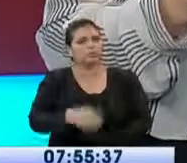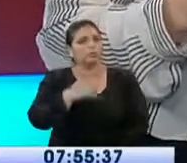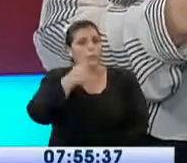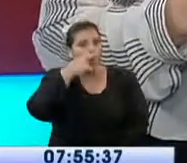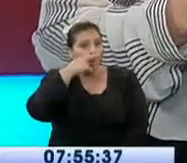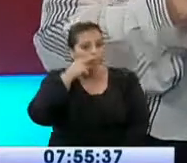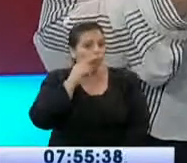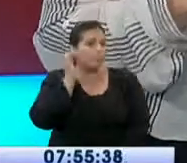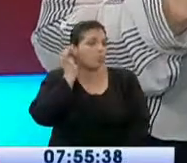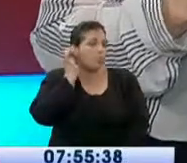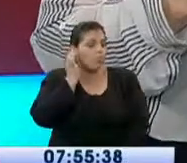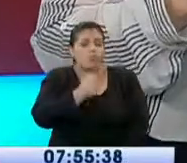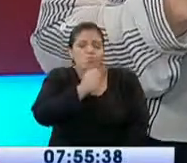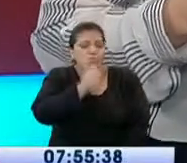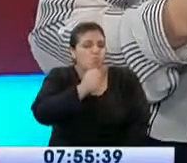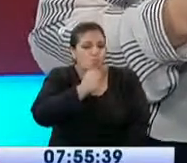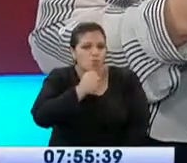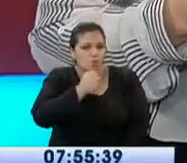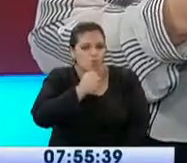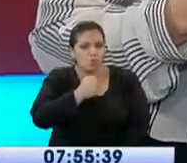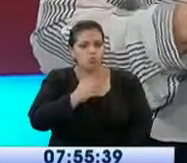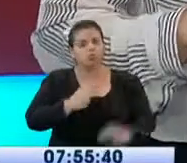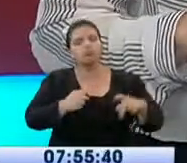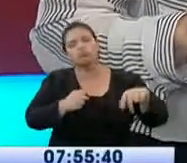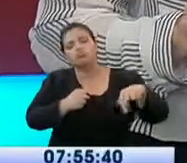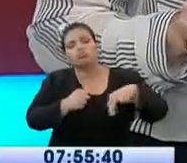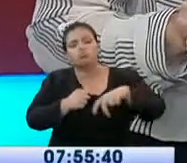y la falta de pasos peatonales.